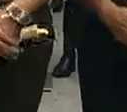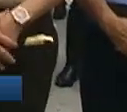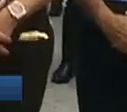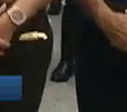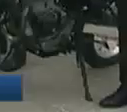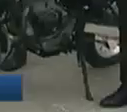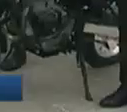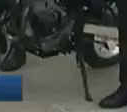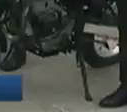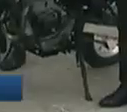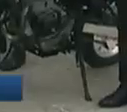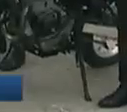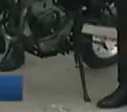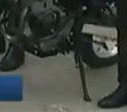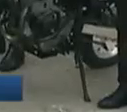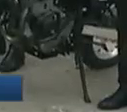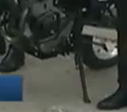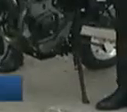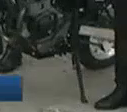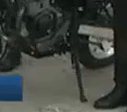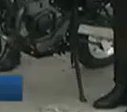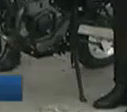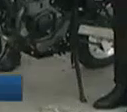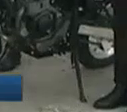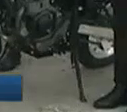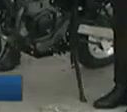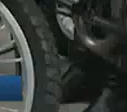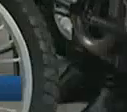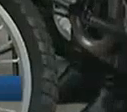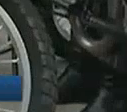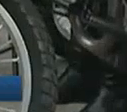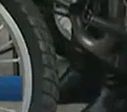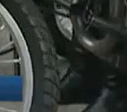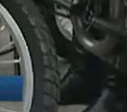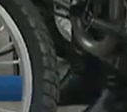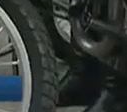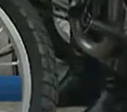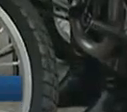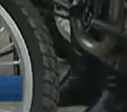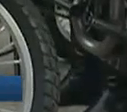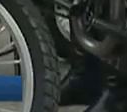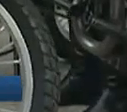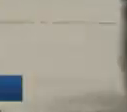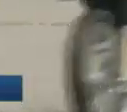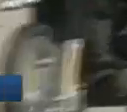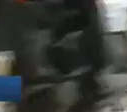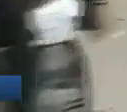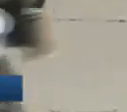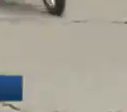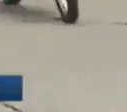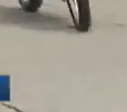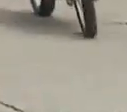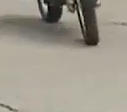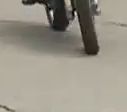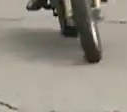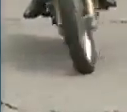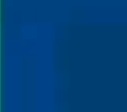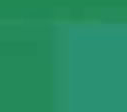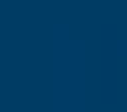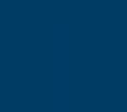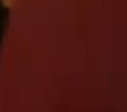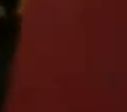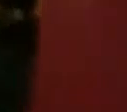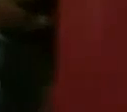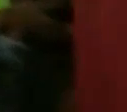Hizo un llamado a los policías a disparar en caso de emergencia. Estas declaraciones las realizó durante la entrega de motos a la institución.